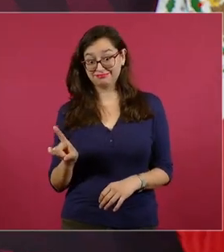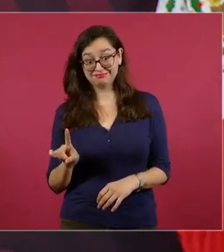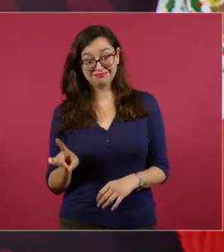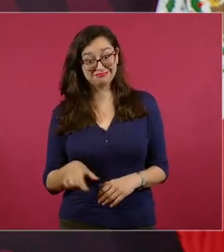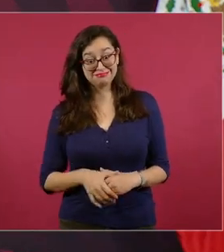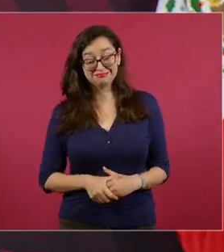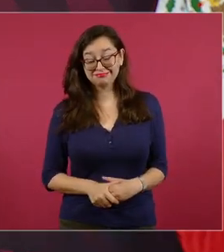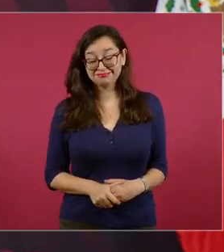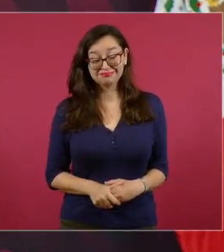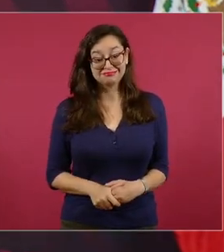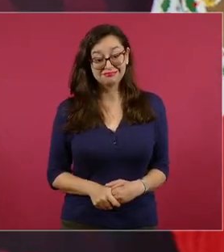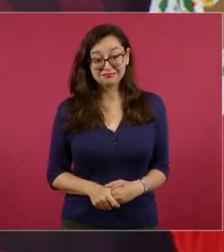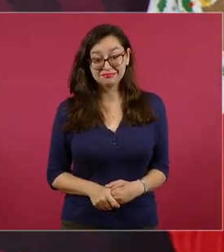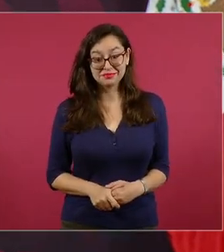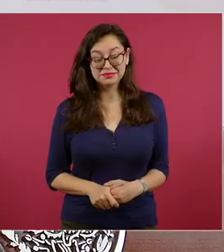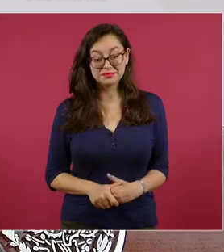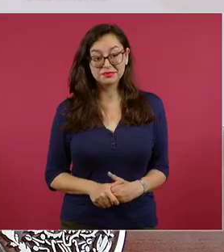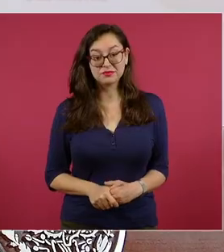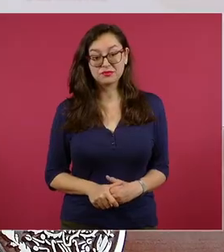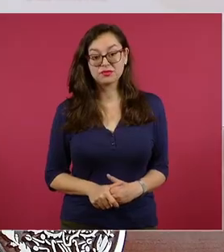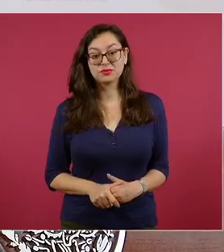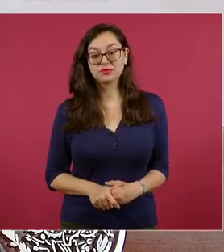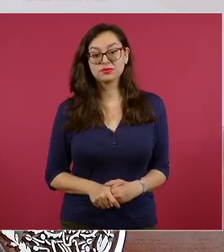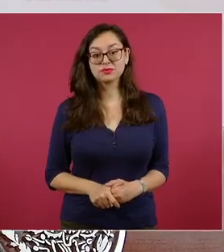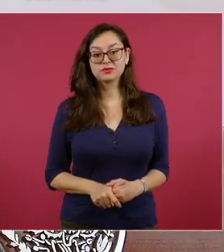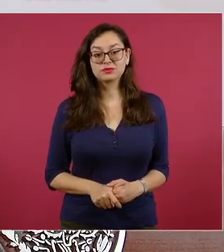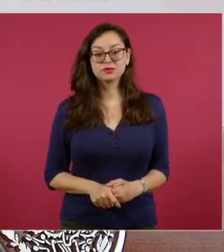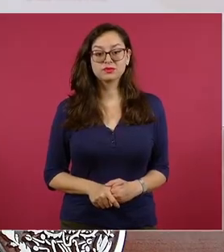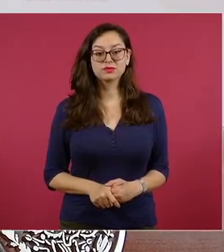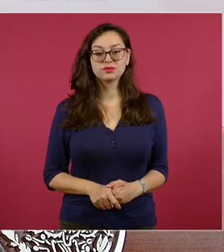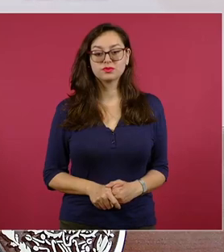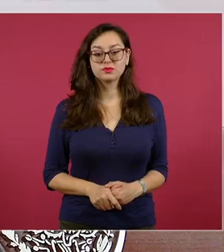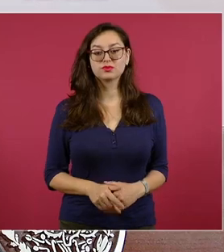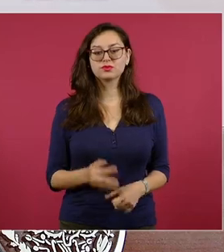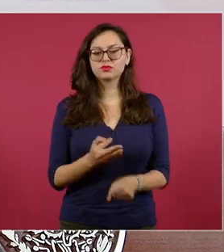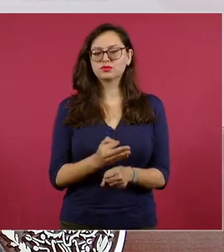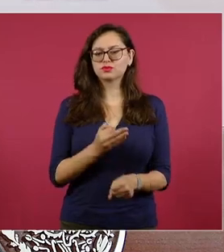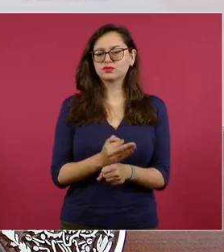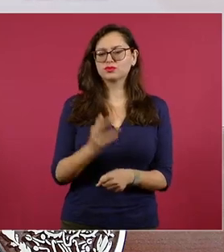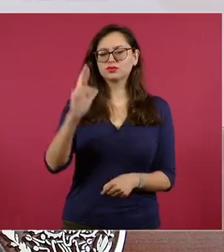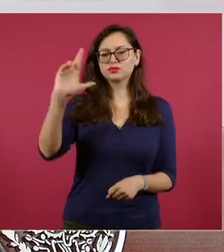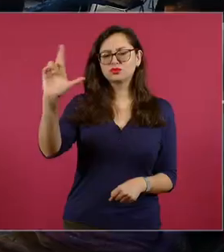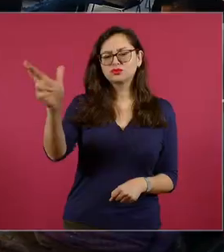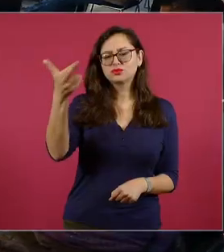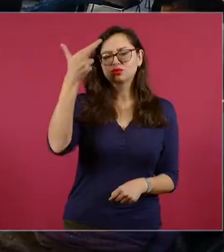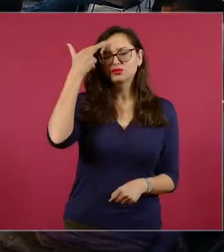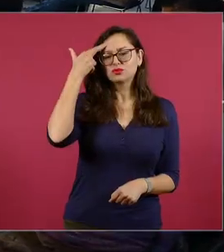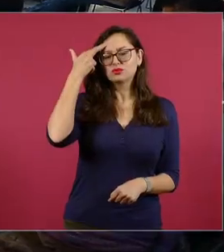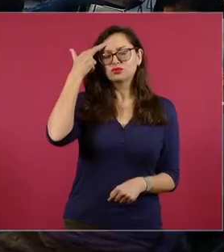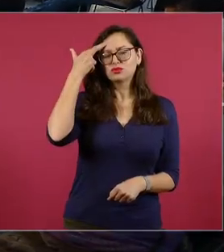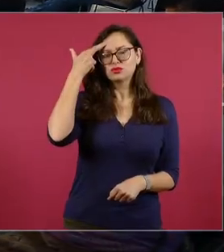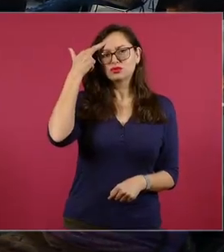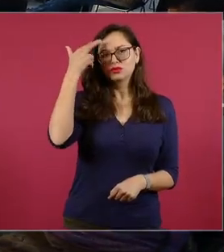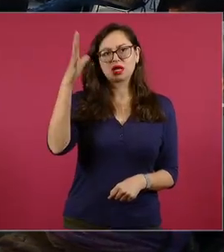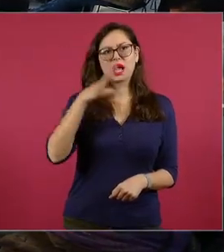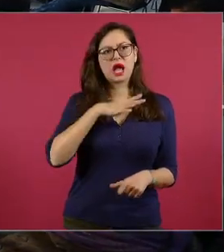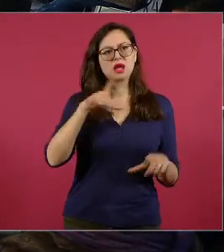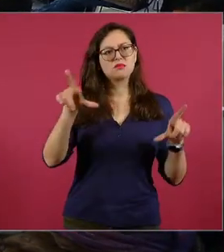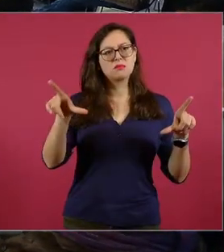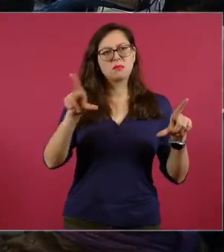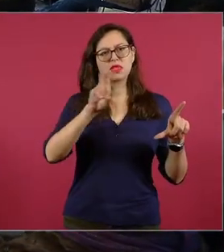Pero ahora me acordé de una pintura, a ver si la encuentran,